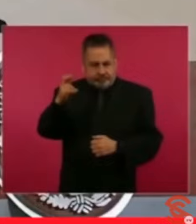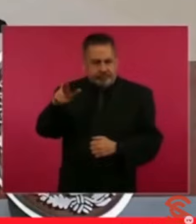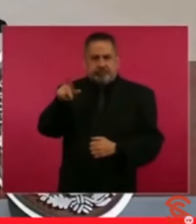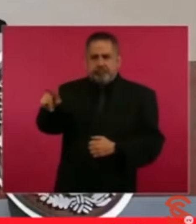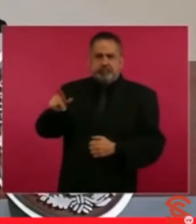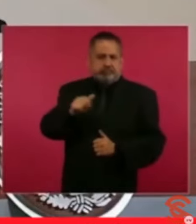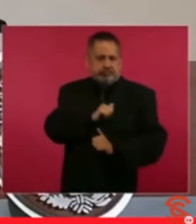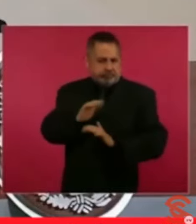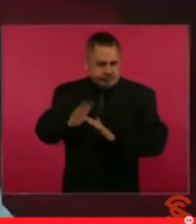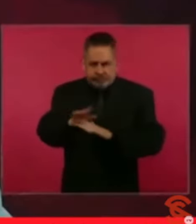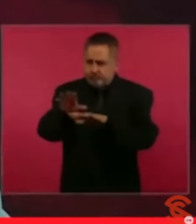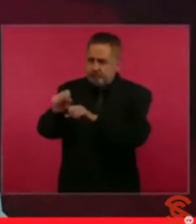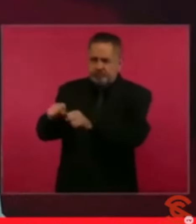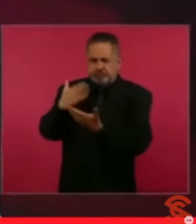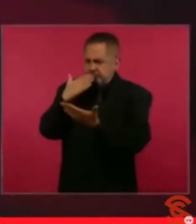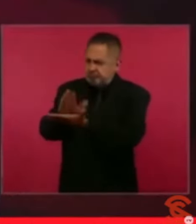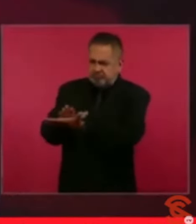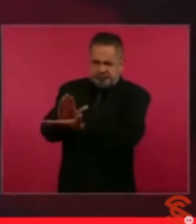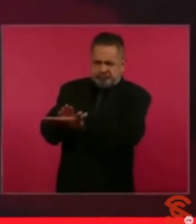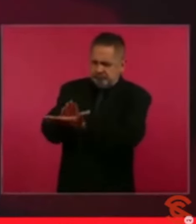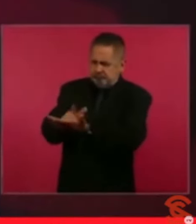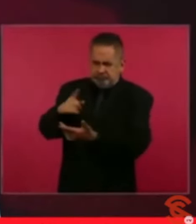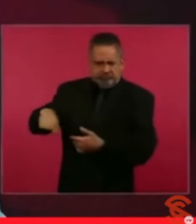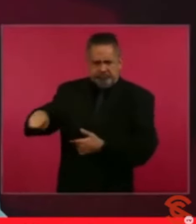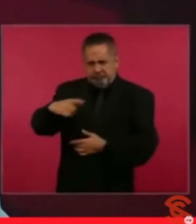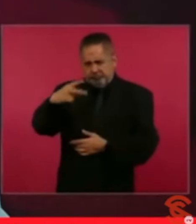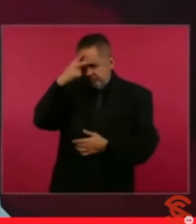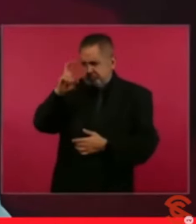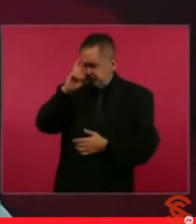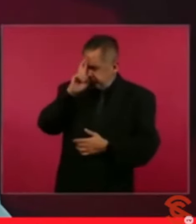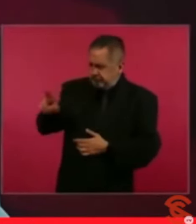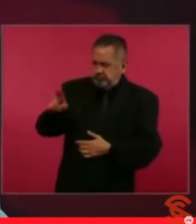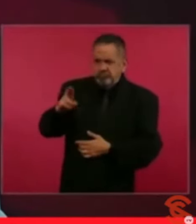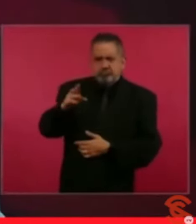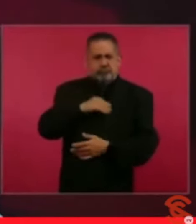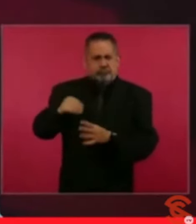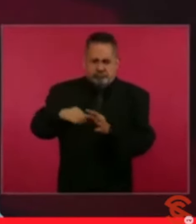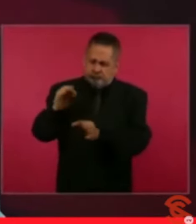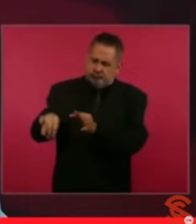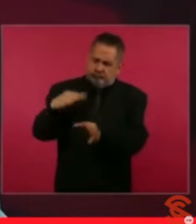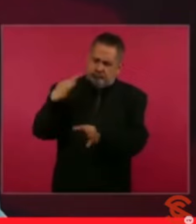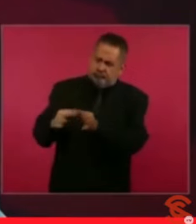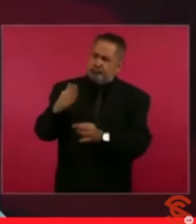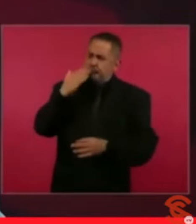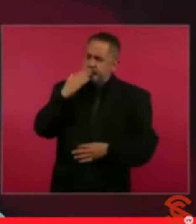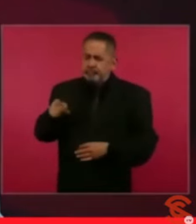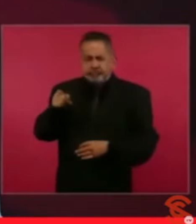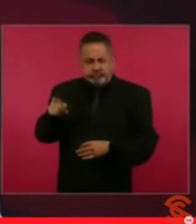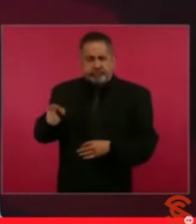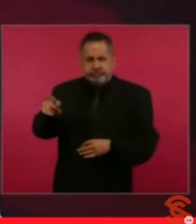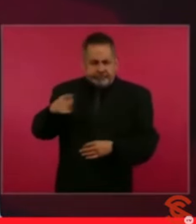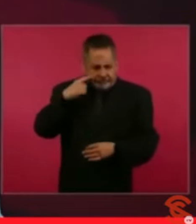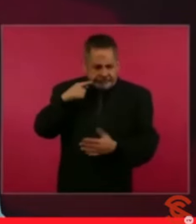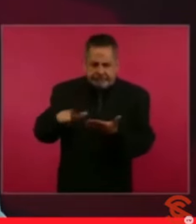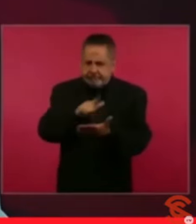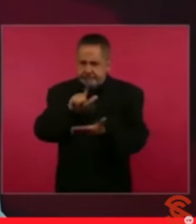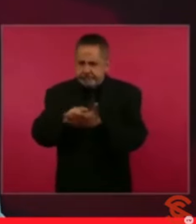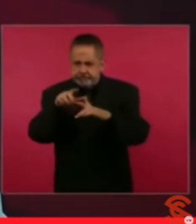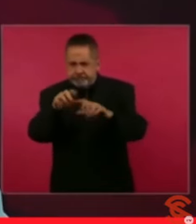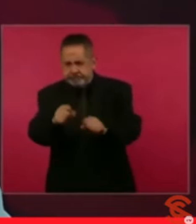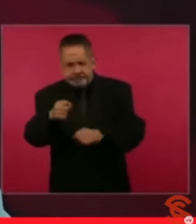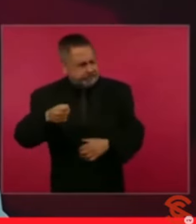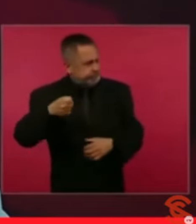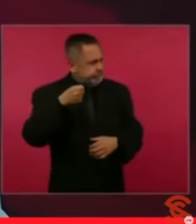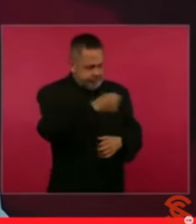como del personal de la Fiscalía General de la República, que cumplieron con su deber, buscaron aplicar la ley y